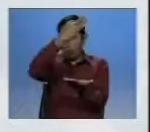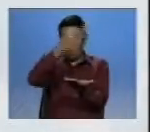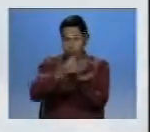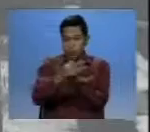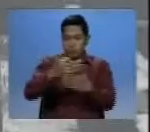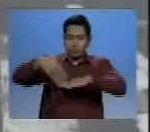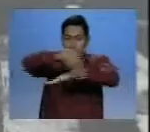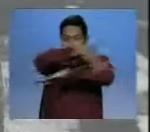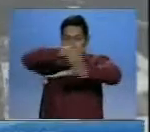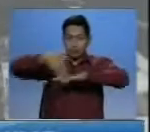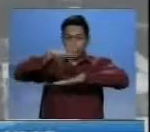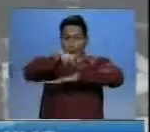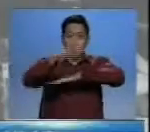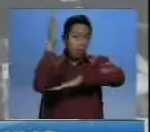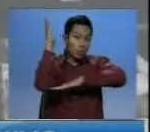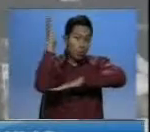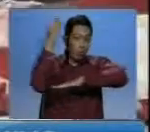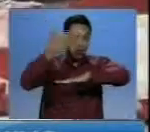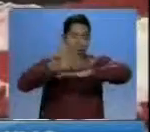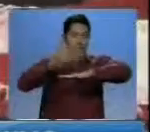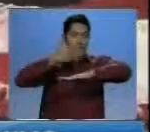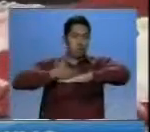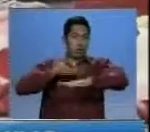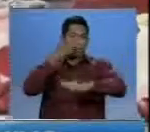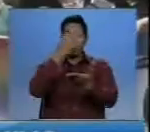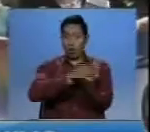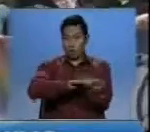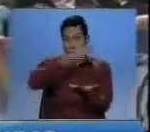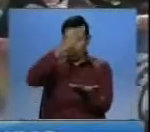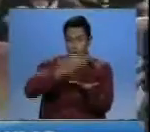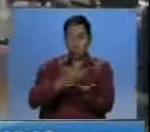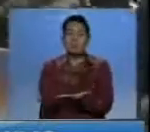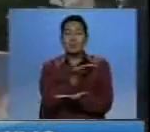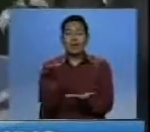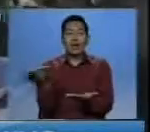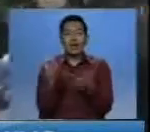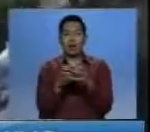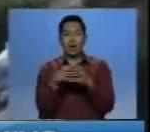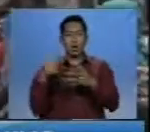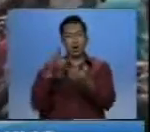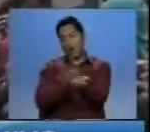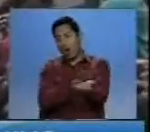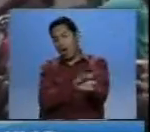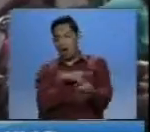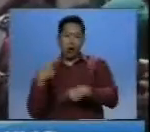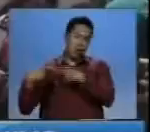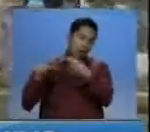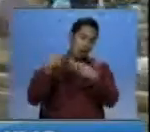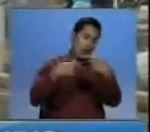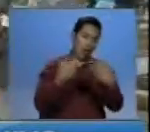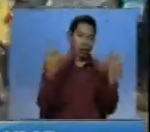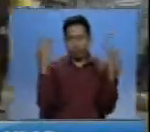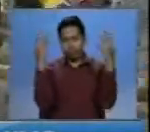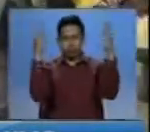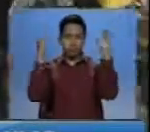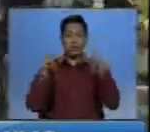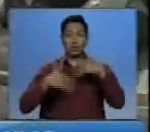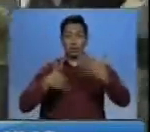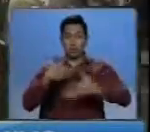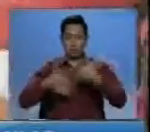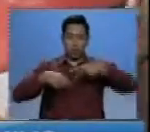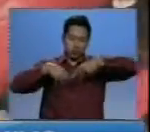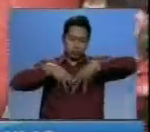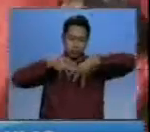entre las provincias de Tungurahua con Cotopaxi, se preparó un ritual. Durante 2 kilómetros caminaron